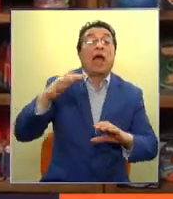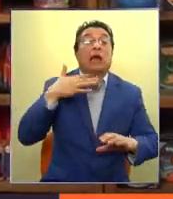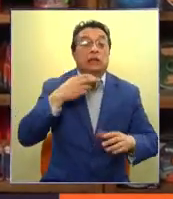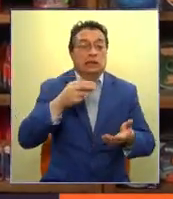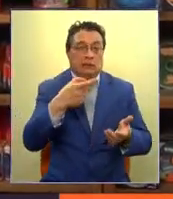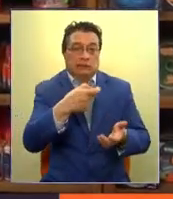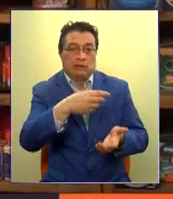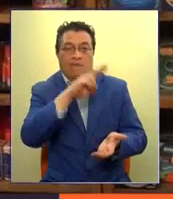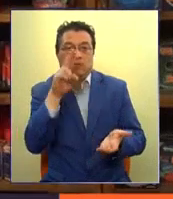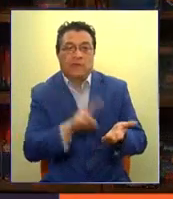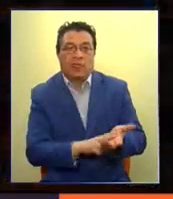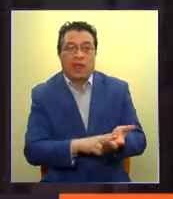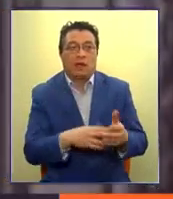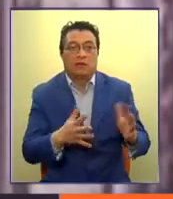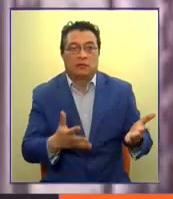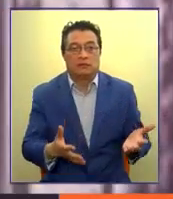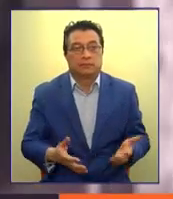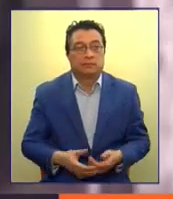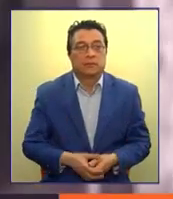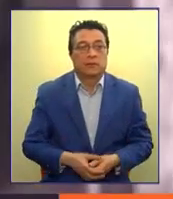número bajo.